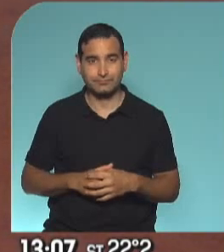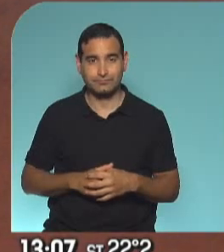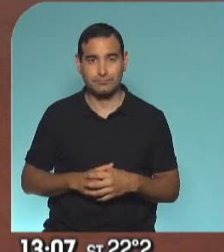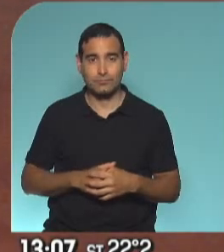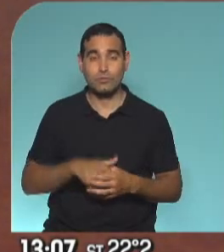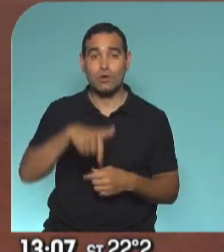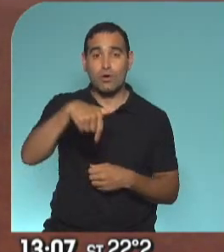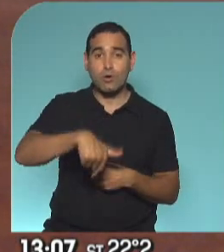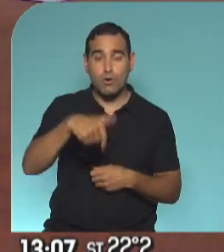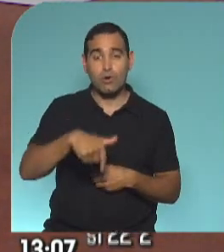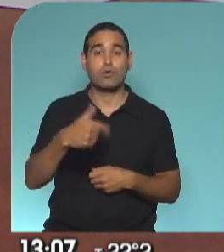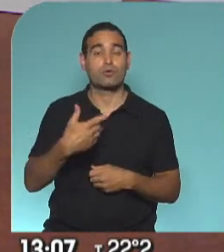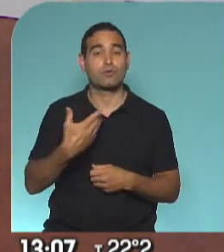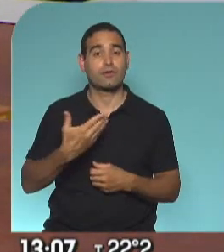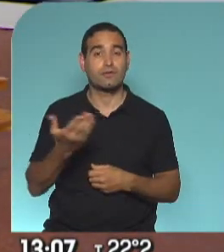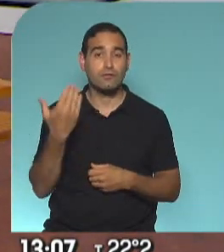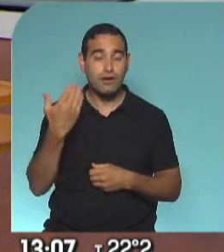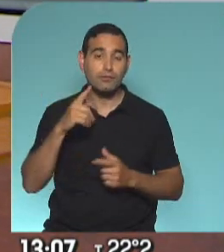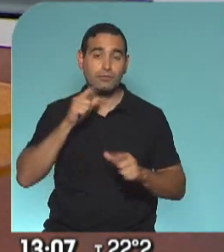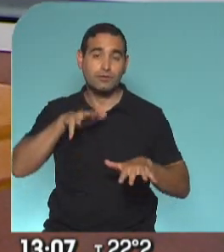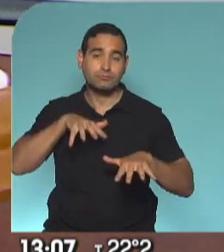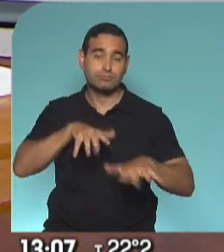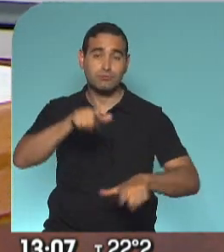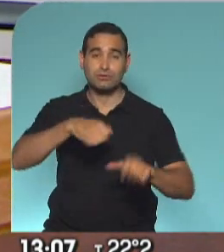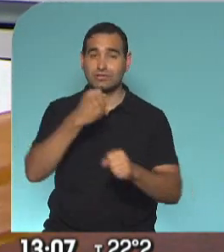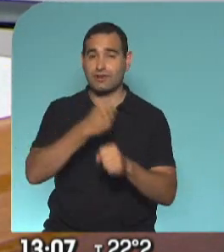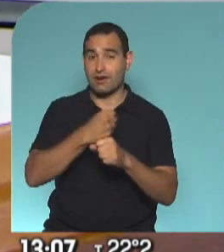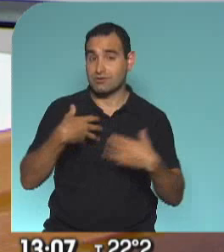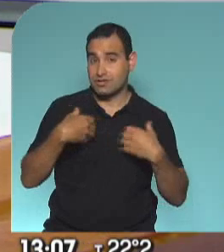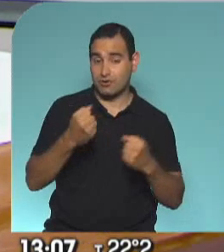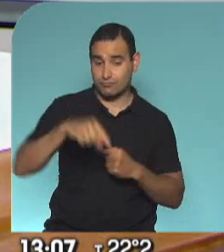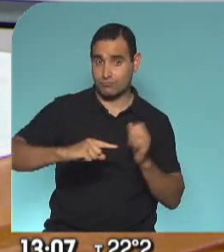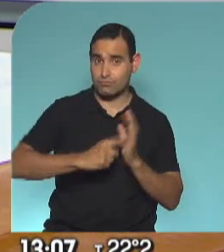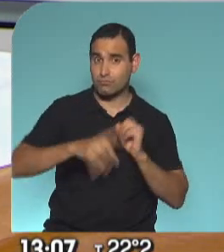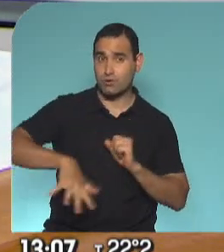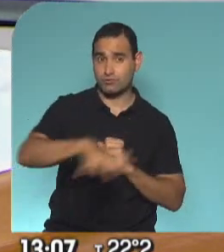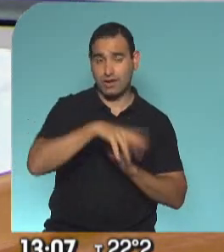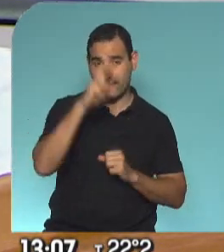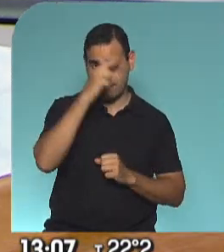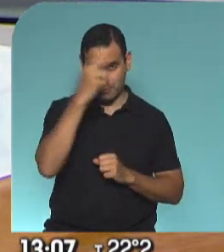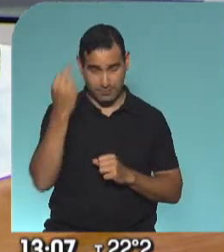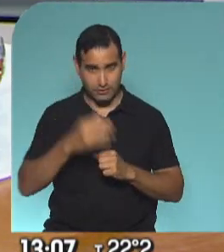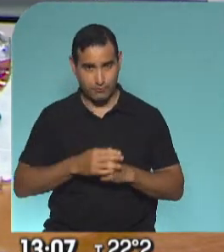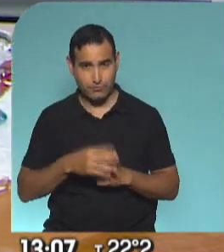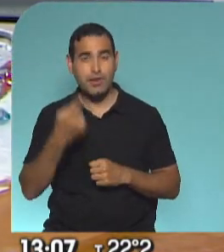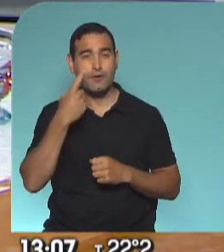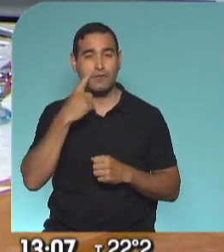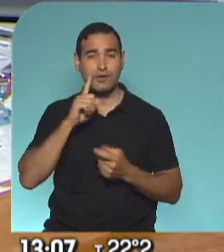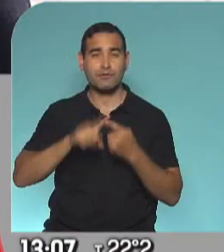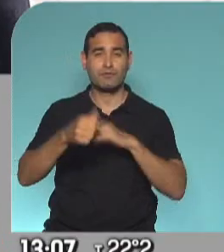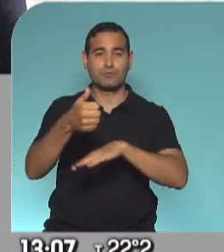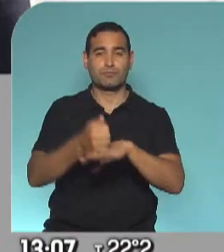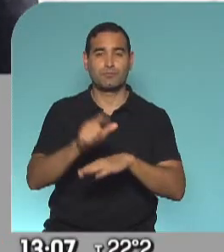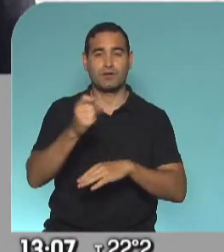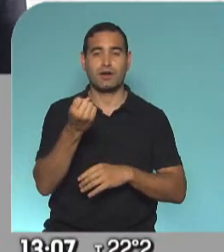Hoy se desarrolla una nueva jornada de protesta de parte de los trabajadores de la salud aquí en la Ciudad de Buenos Aires, de los enfermeros. Estamos en vivo con Laura